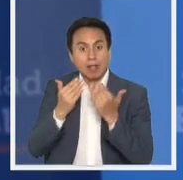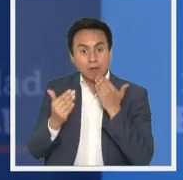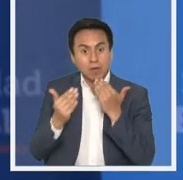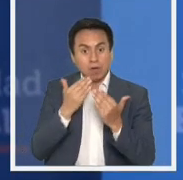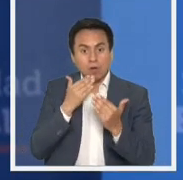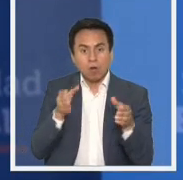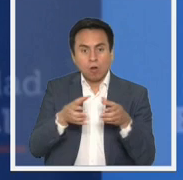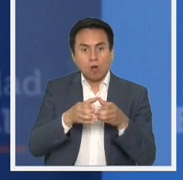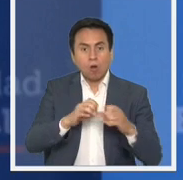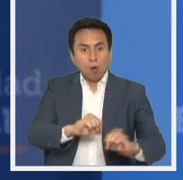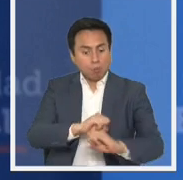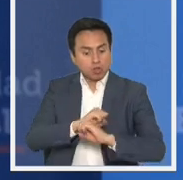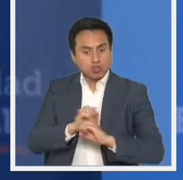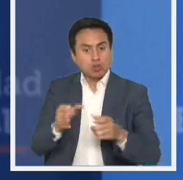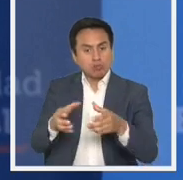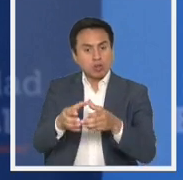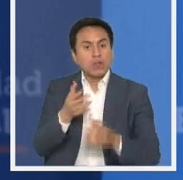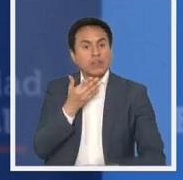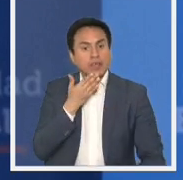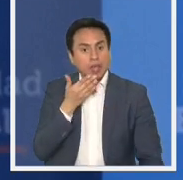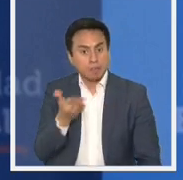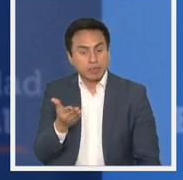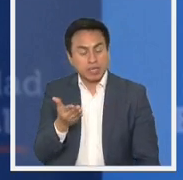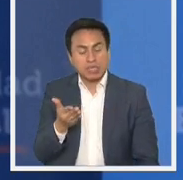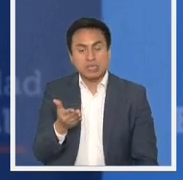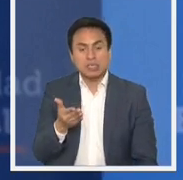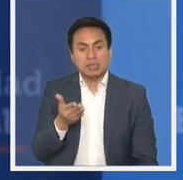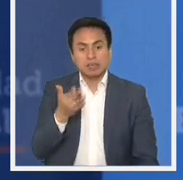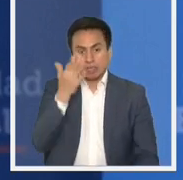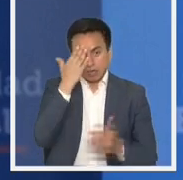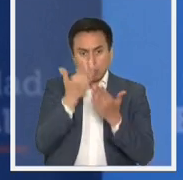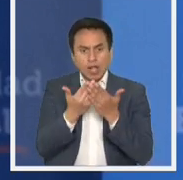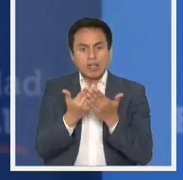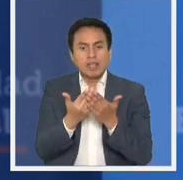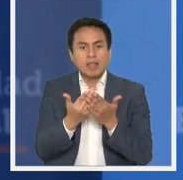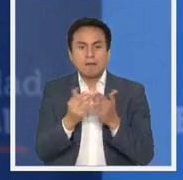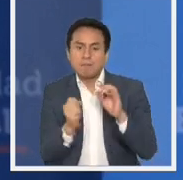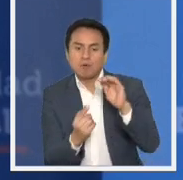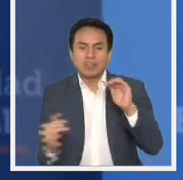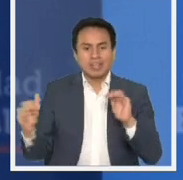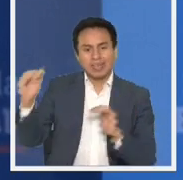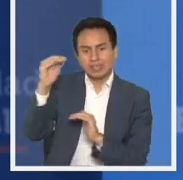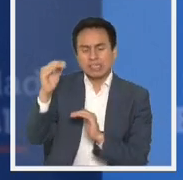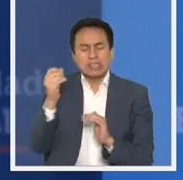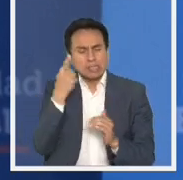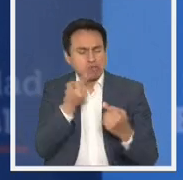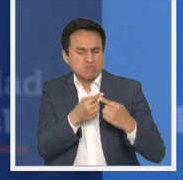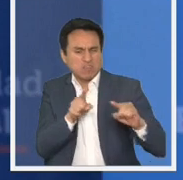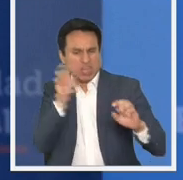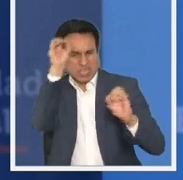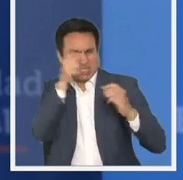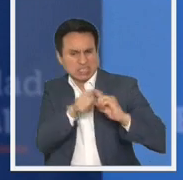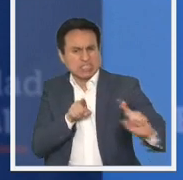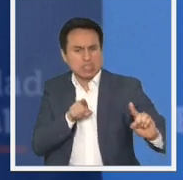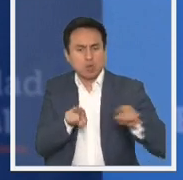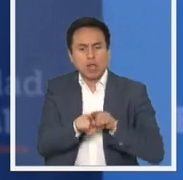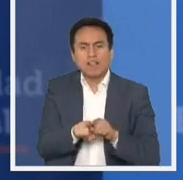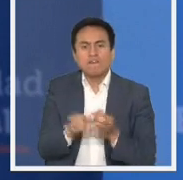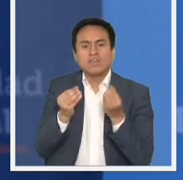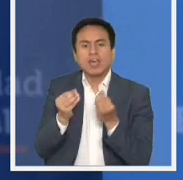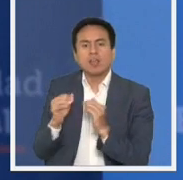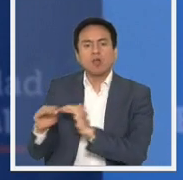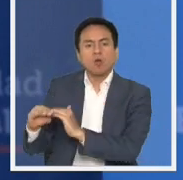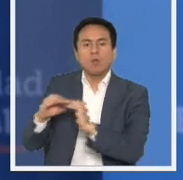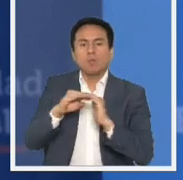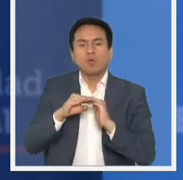la oposición de Cara a poner por delante Más allá de las legítimas diferencias el bien común